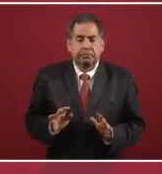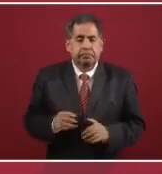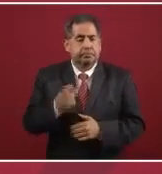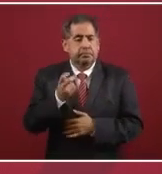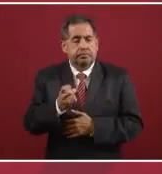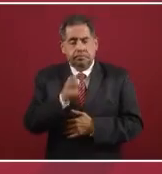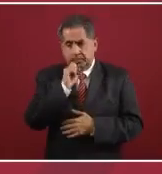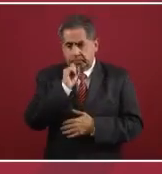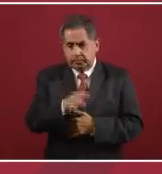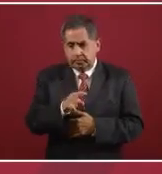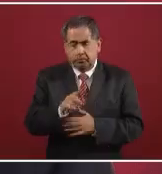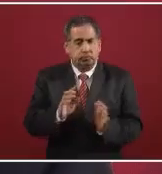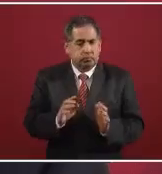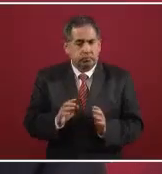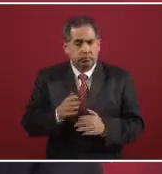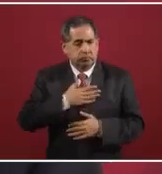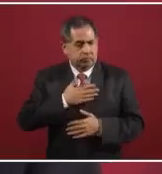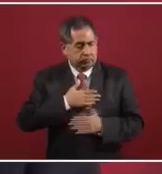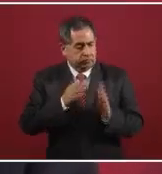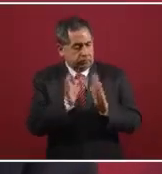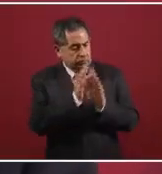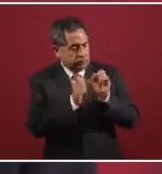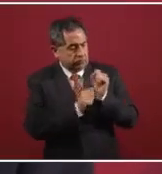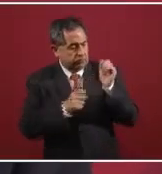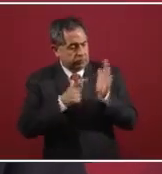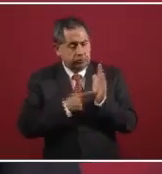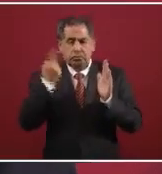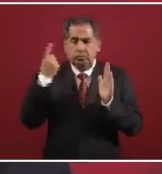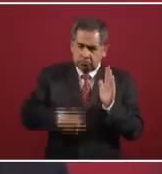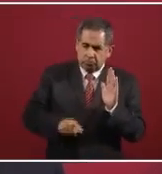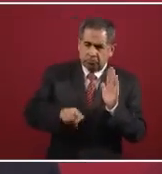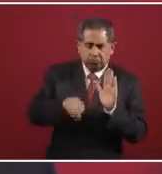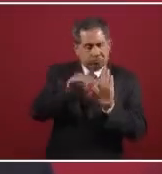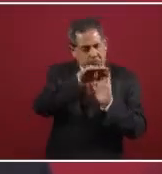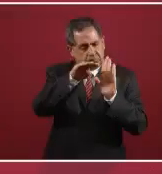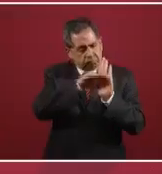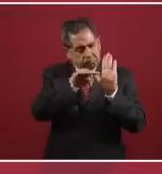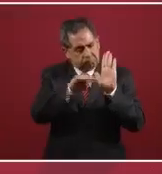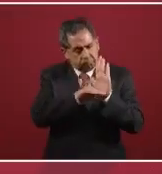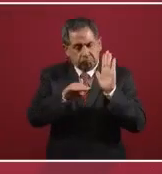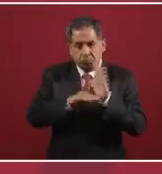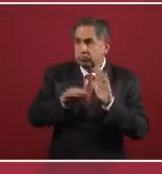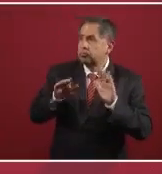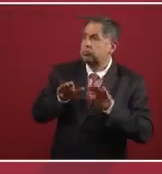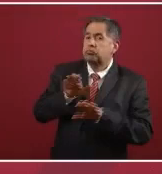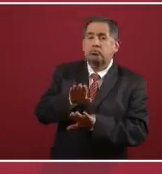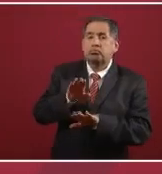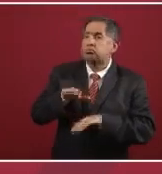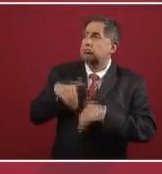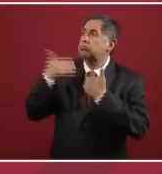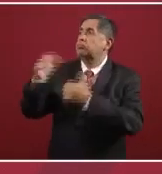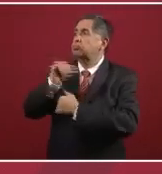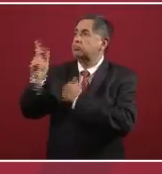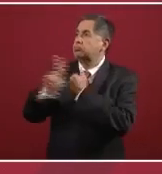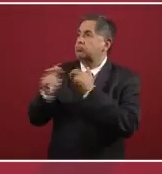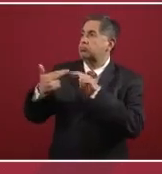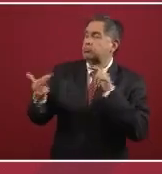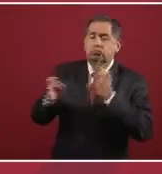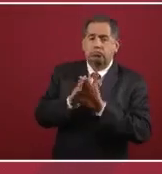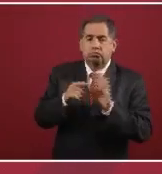es en nuestra Constitución donde están los principios de política exterior que